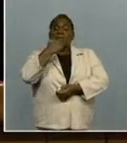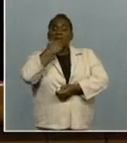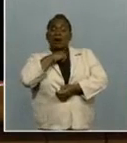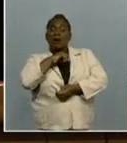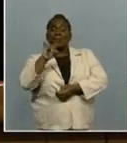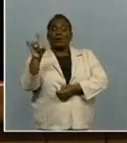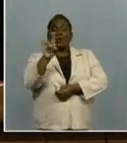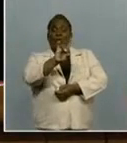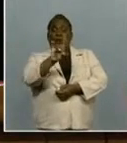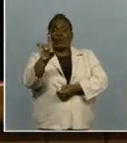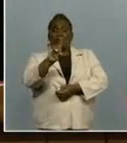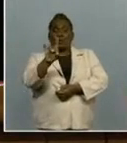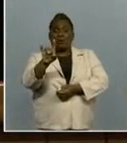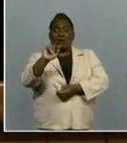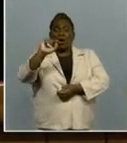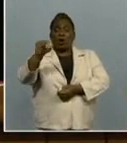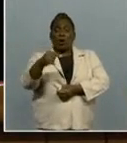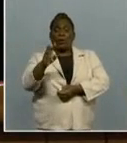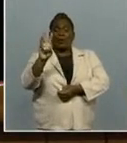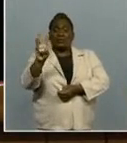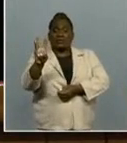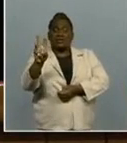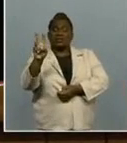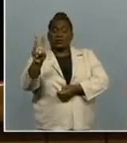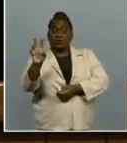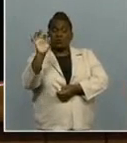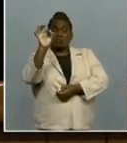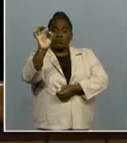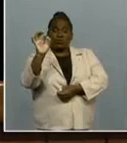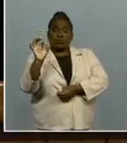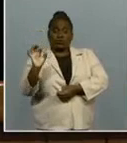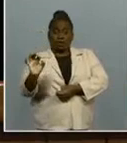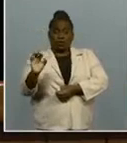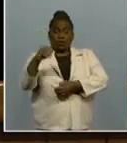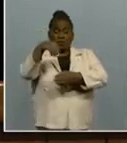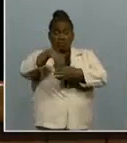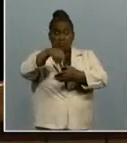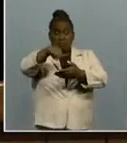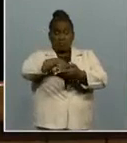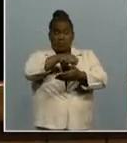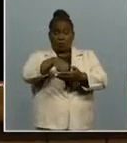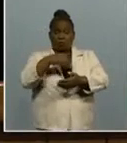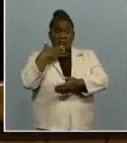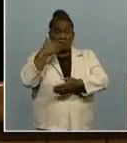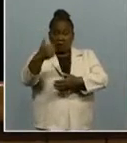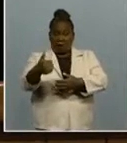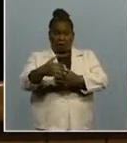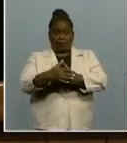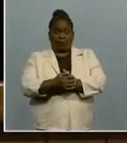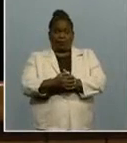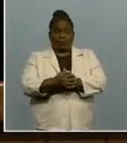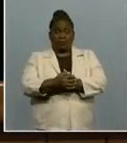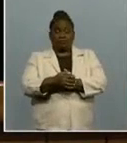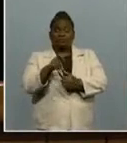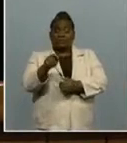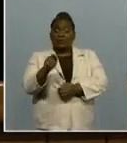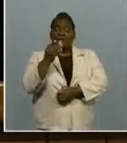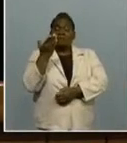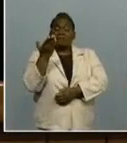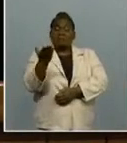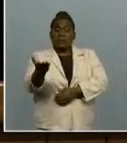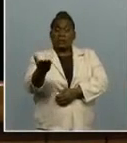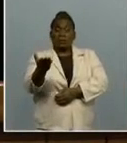99 32 por ciento de los votos válidos por lo que le solicitó